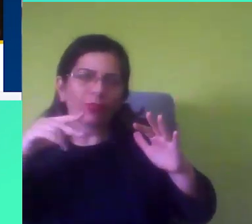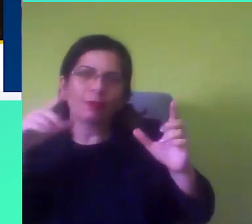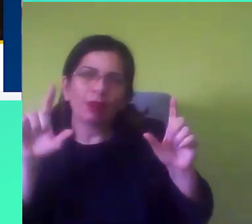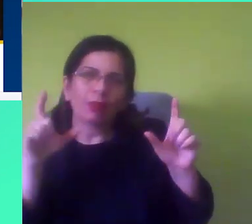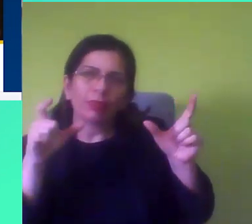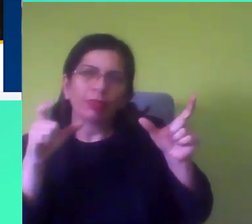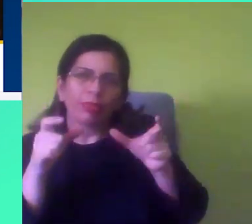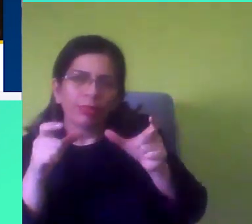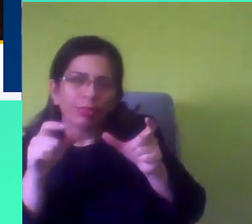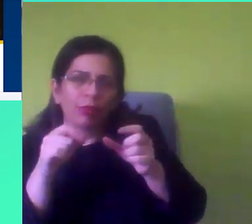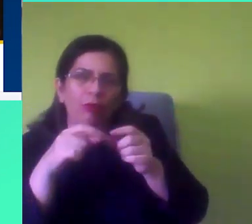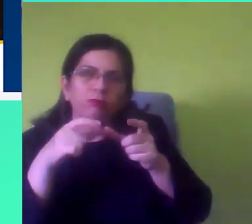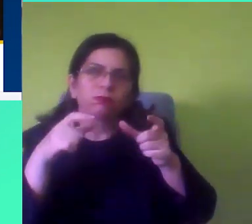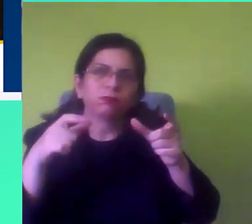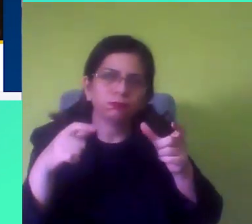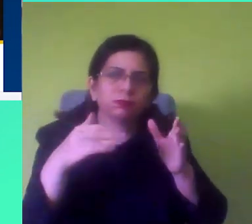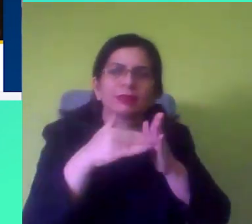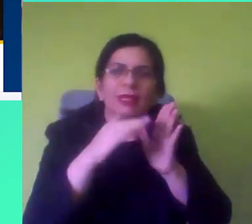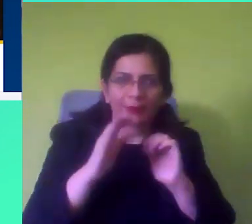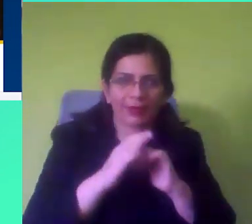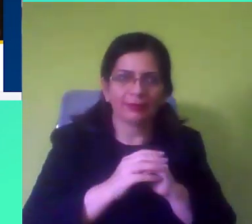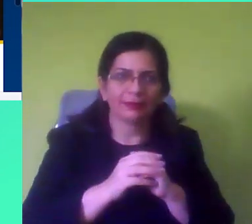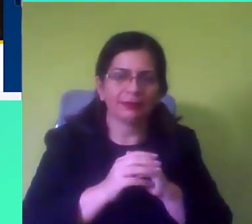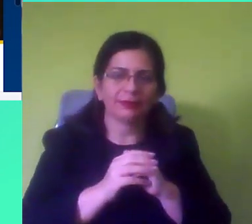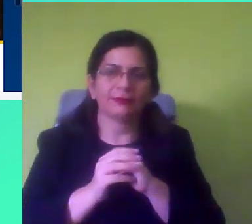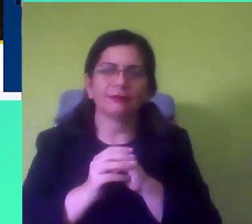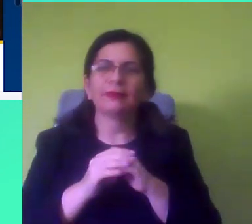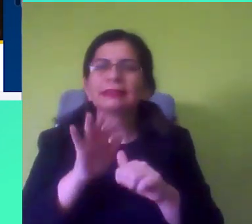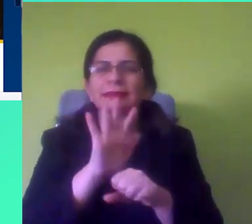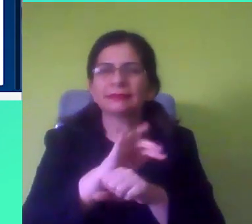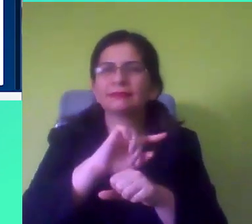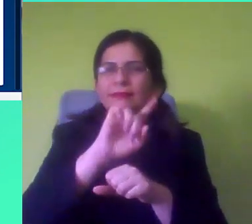disminuye su tamaño, pero sobre todo se retrotrae